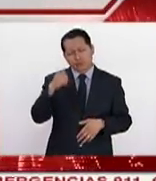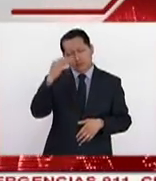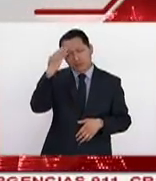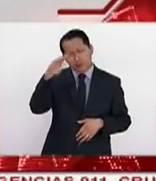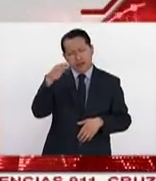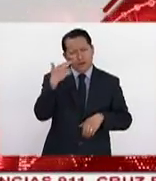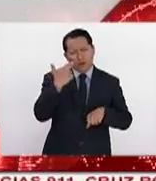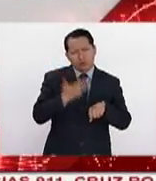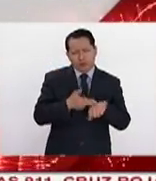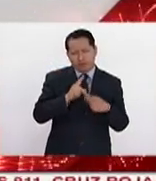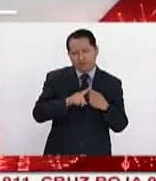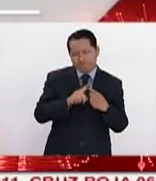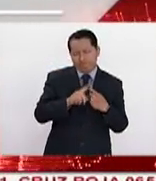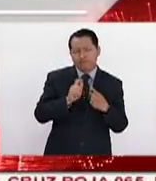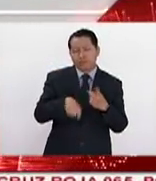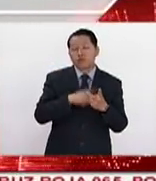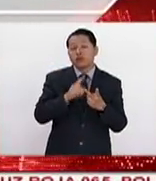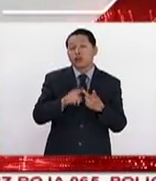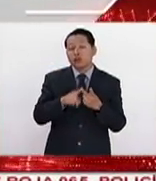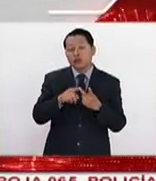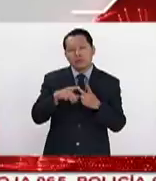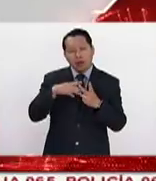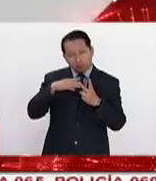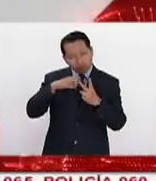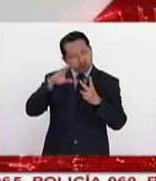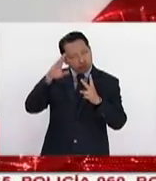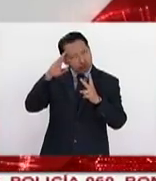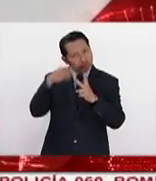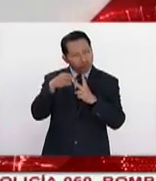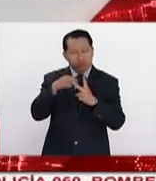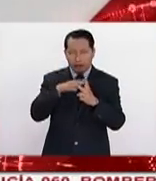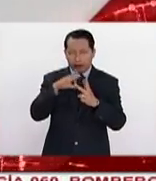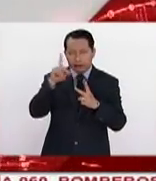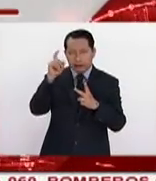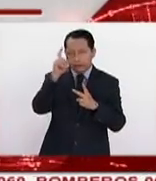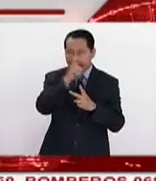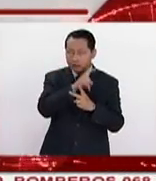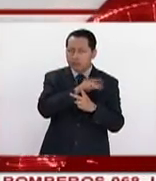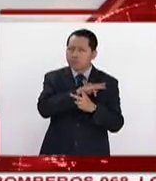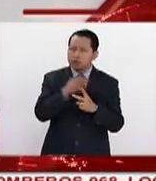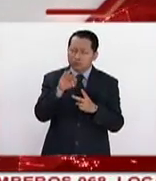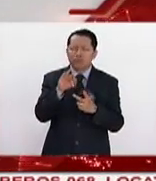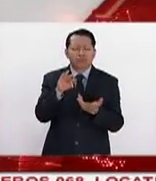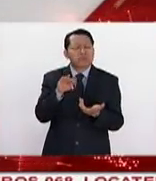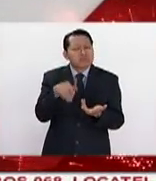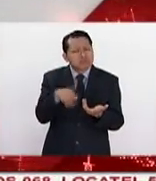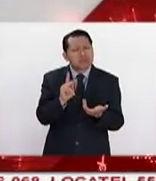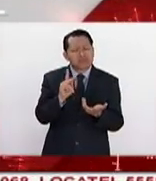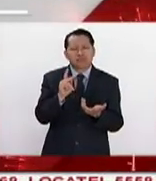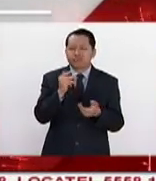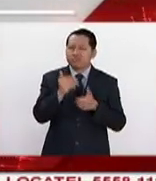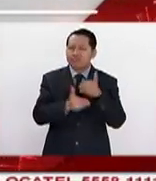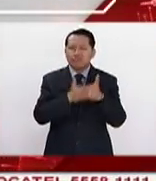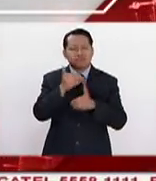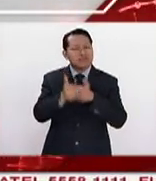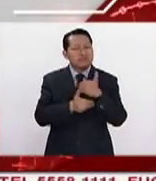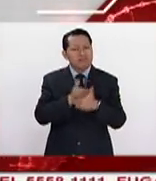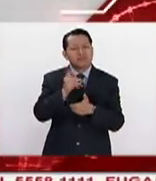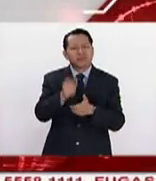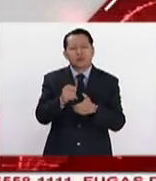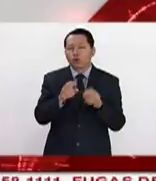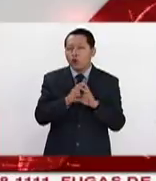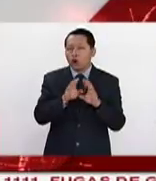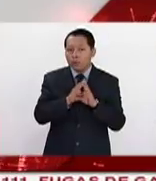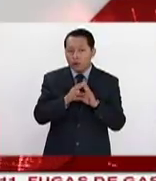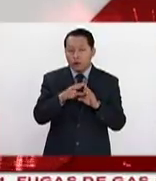responsabilidad por un lado y del reto que tengo que enfrentar, pero también es cierto que este camino ha sido lleno